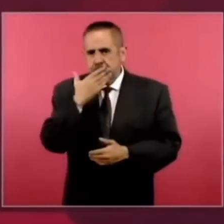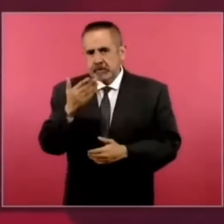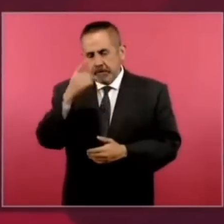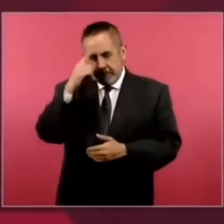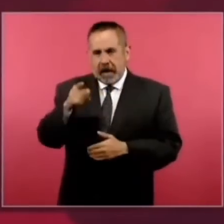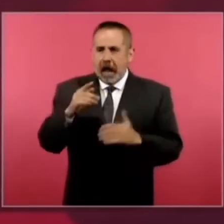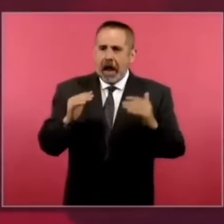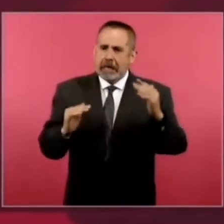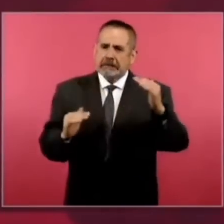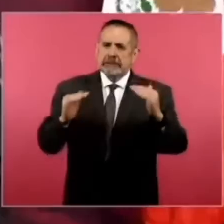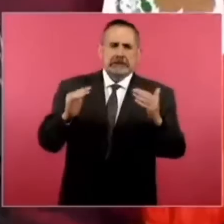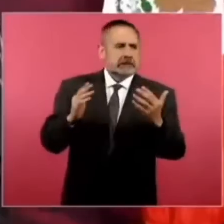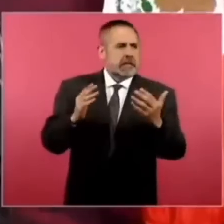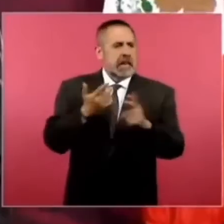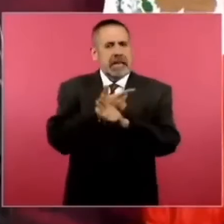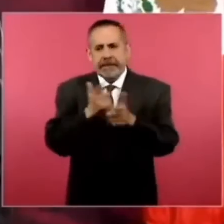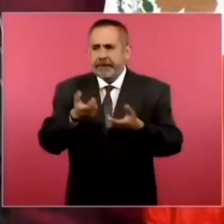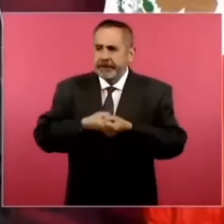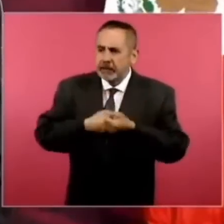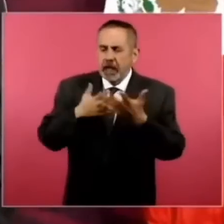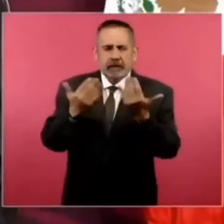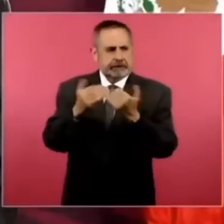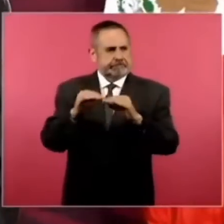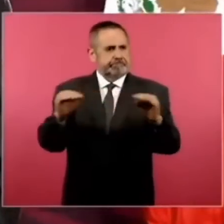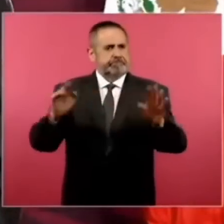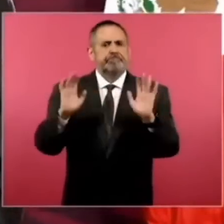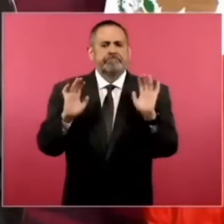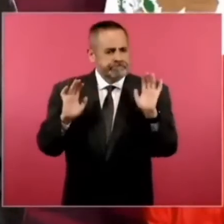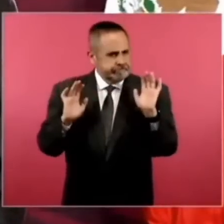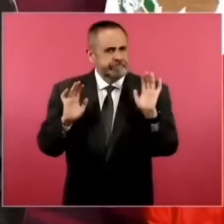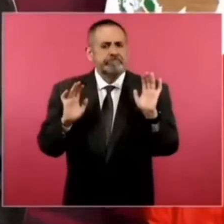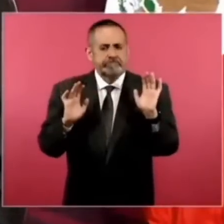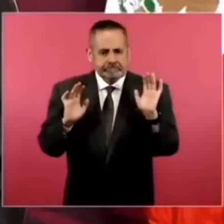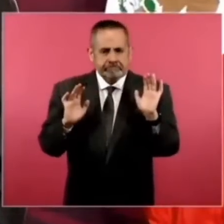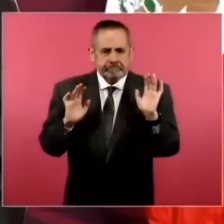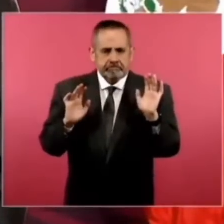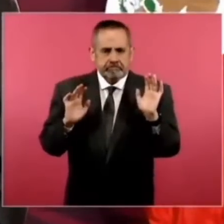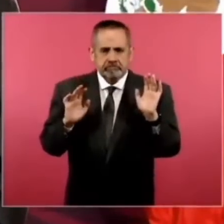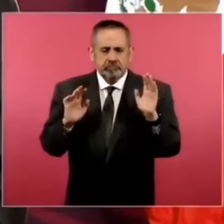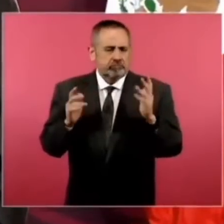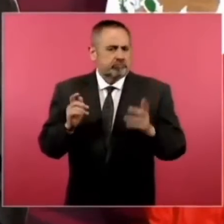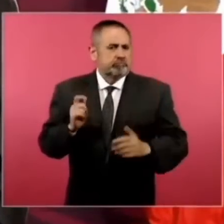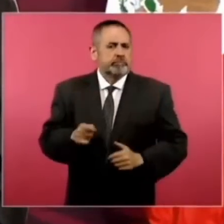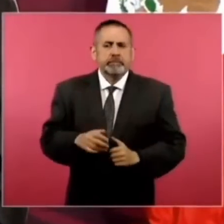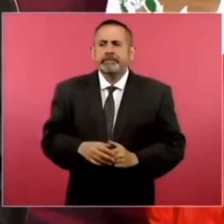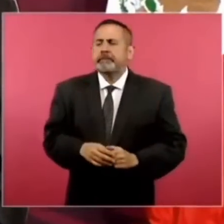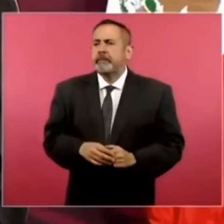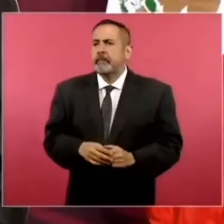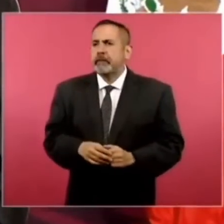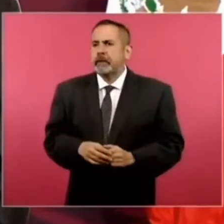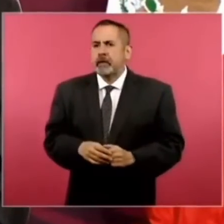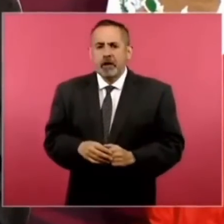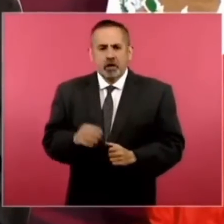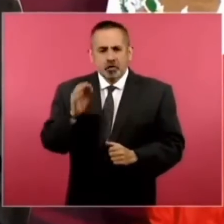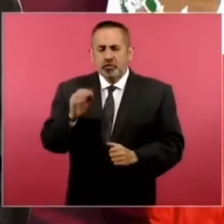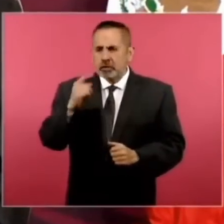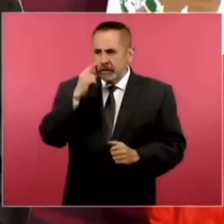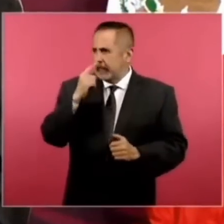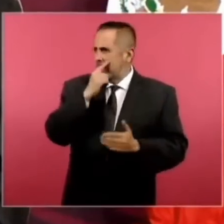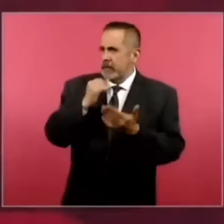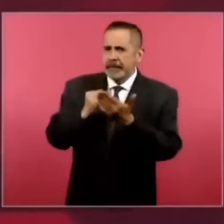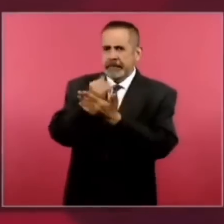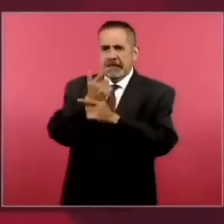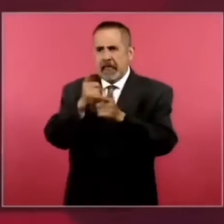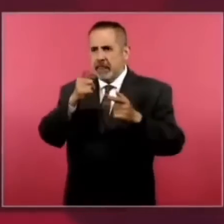que haya más libertades y que todos, como sucede en las auténticas